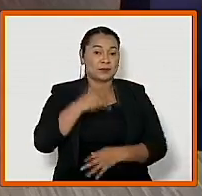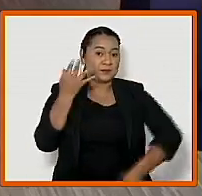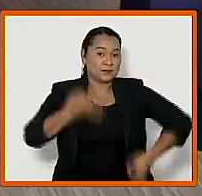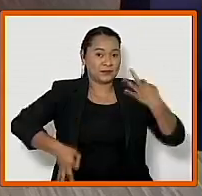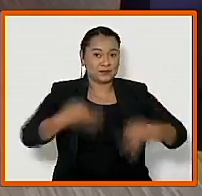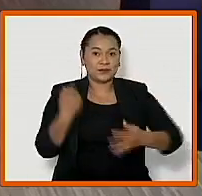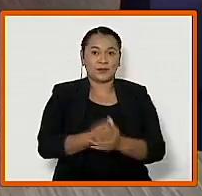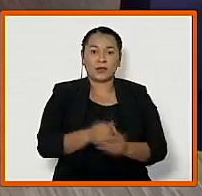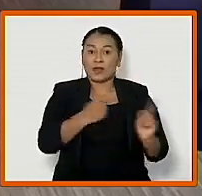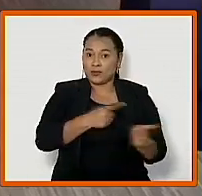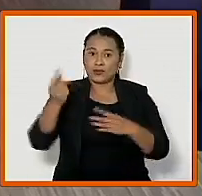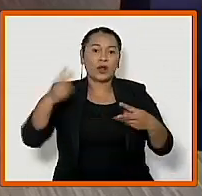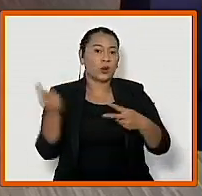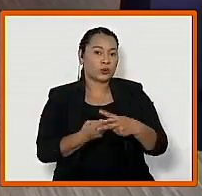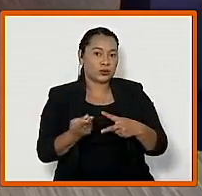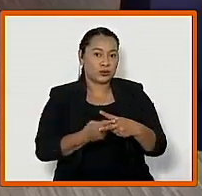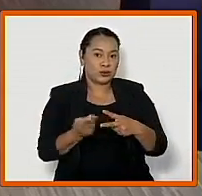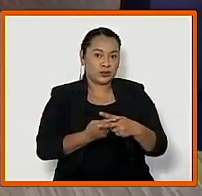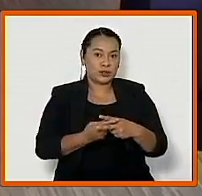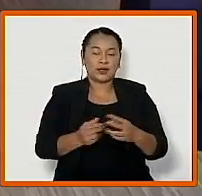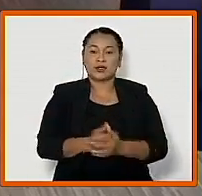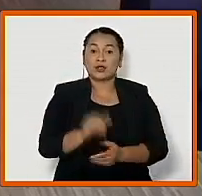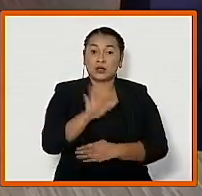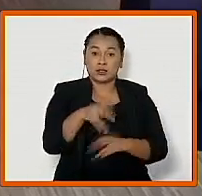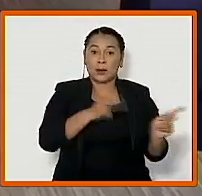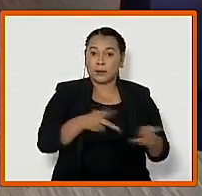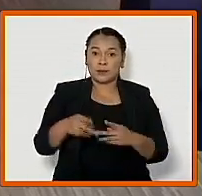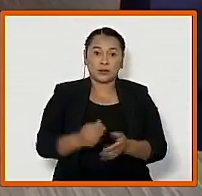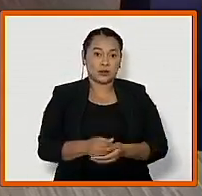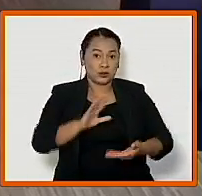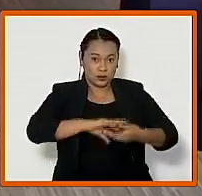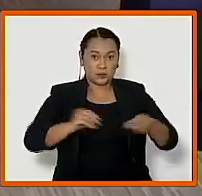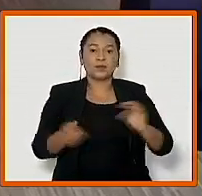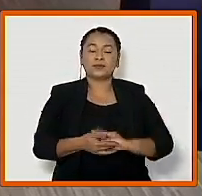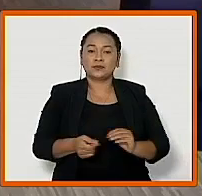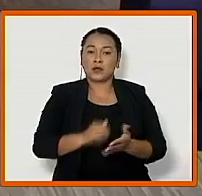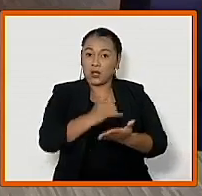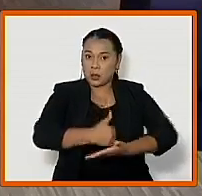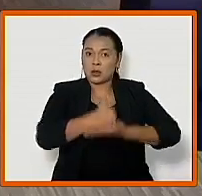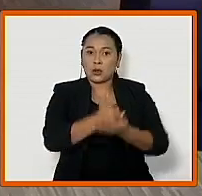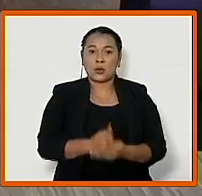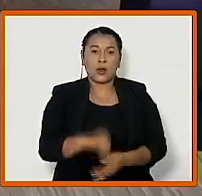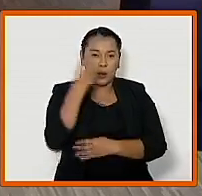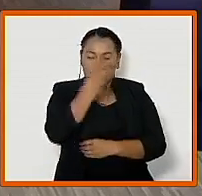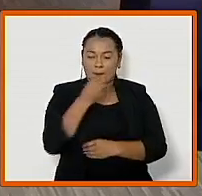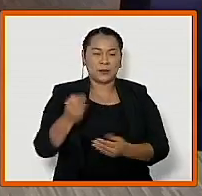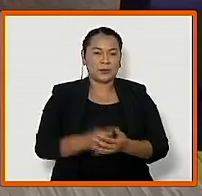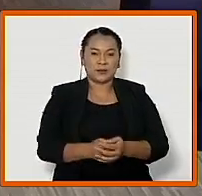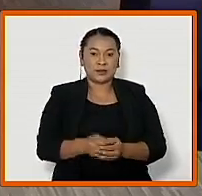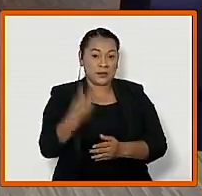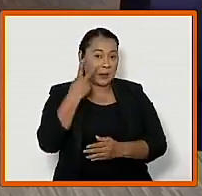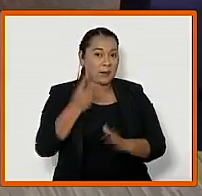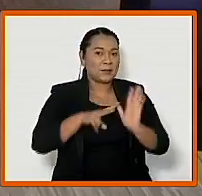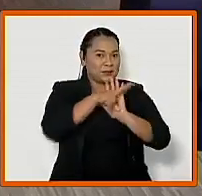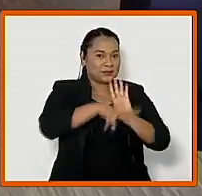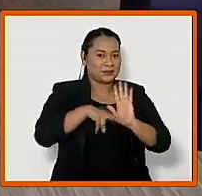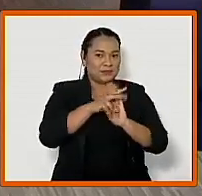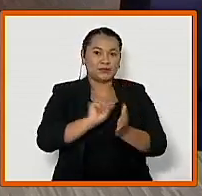hasta Patuca Olancho, donde 5 personas fueron beneficiadas de una manera muy hermosa. Veamos más en el Minuto